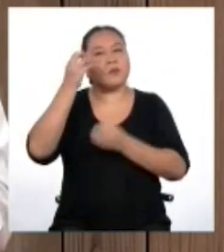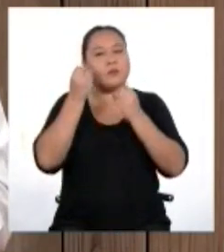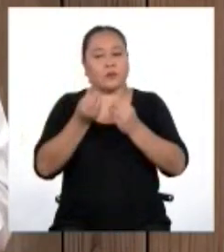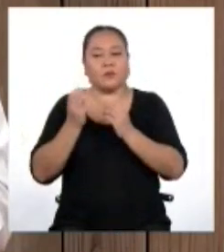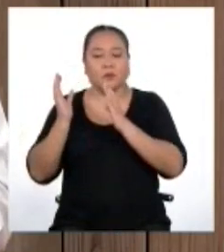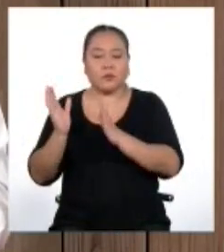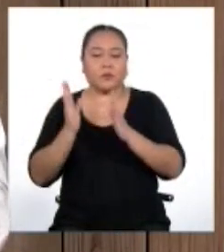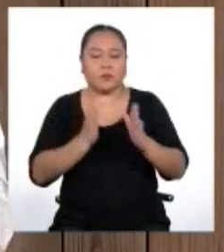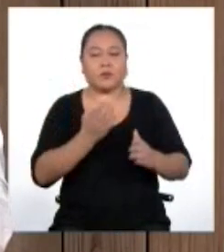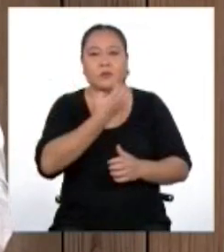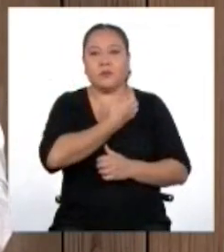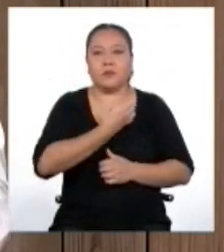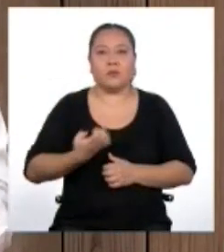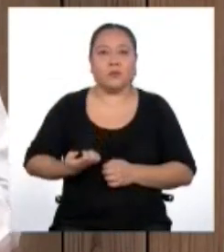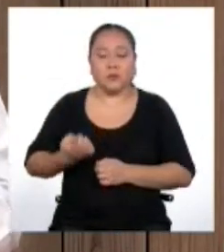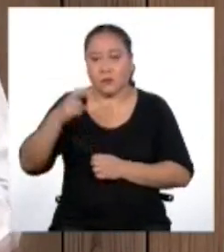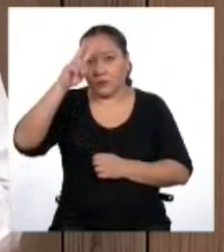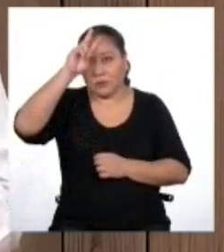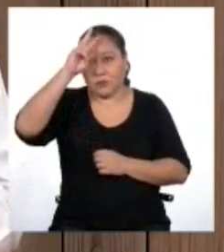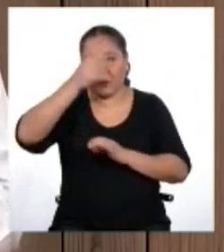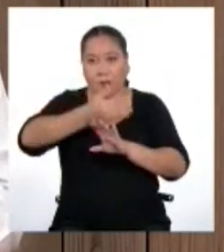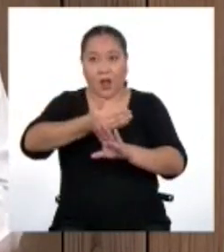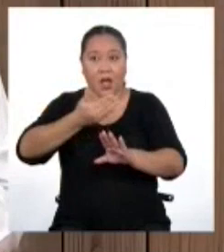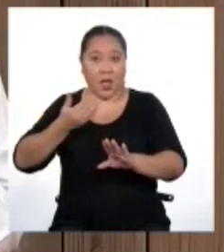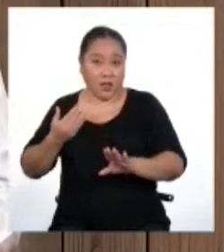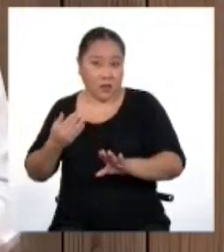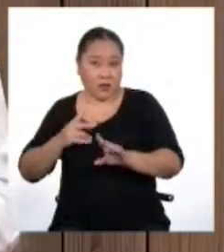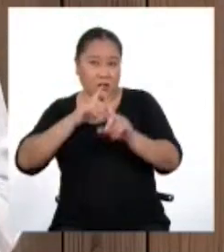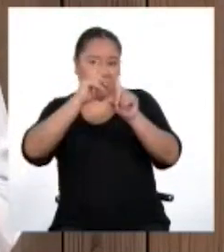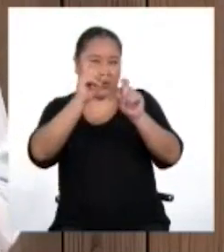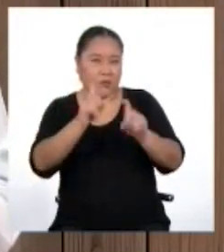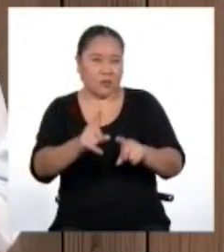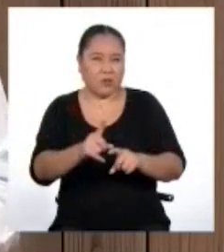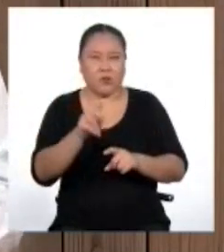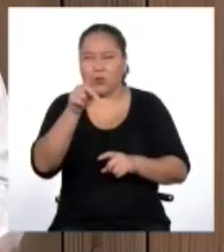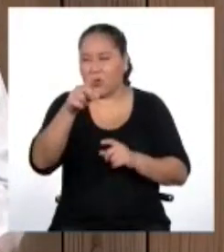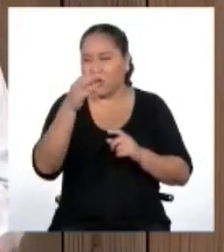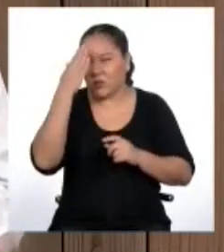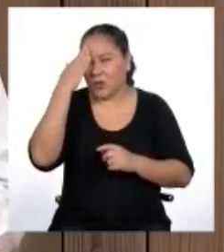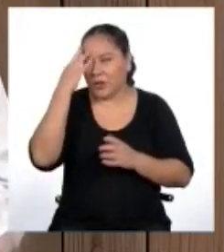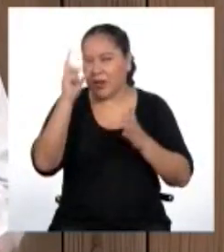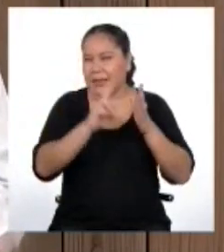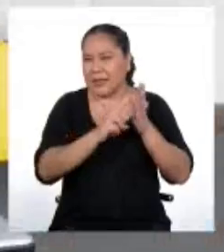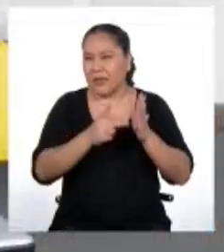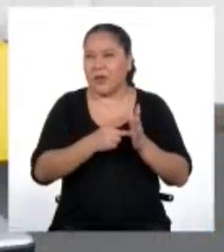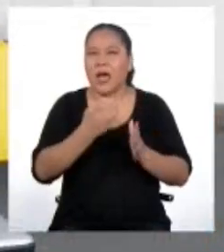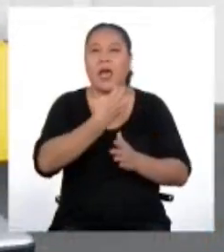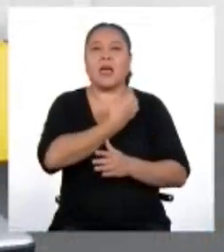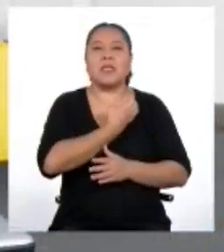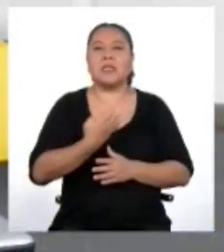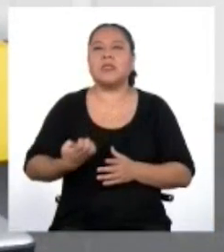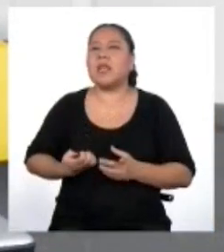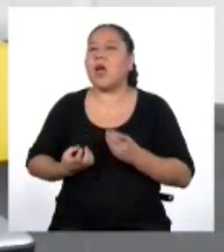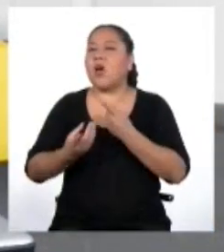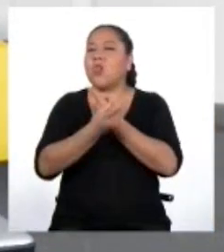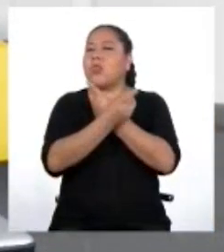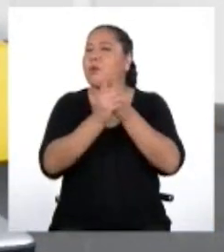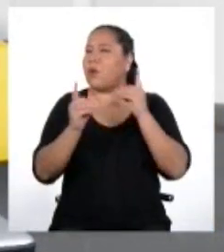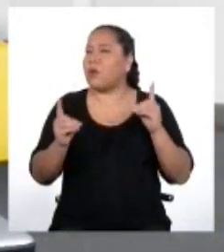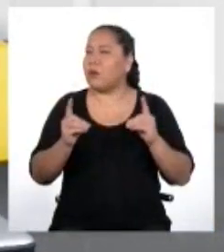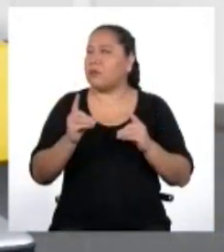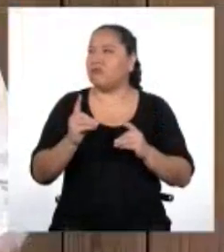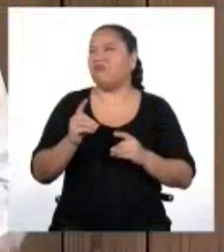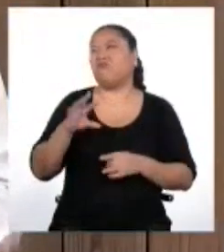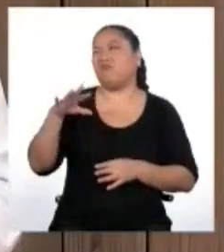organiza el Estado peruano. Pero antes, la gran pregunta es, ¿sabes qué es un Estado democrático? Más